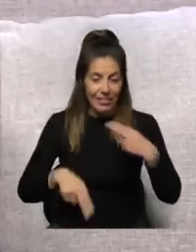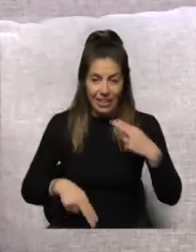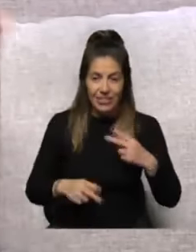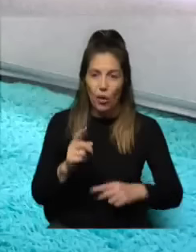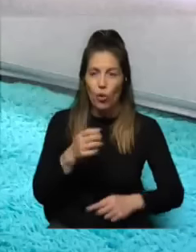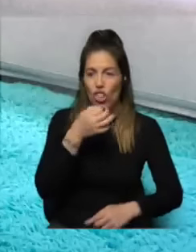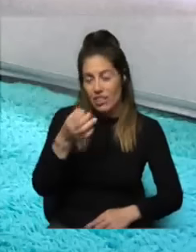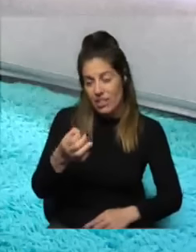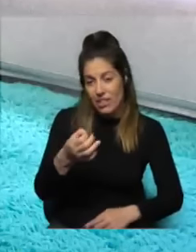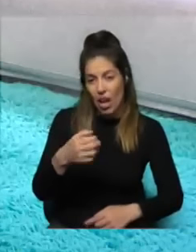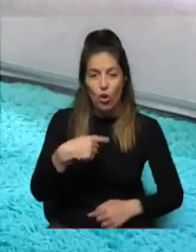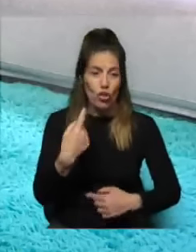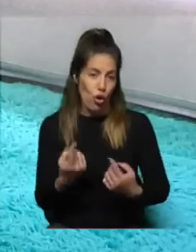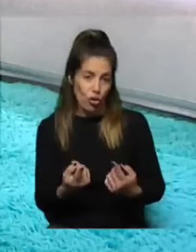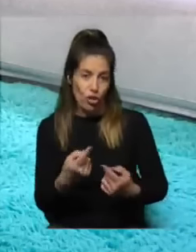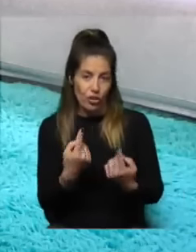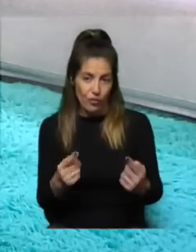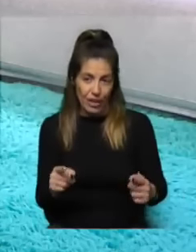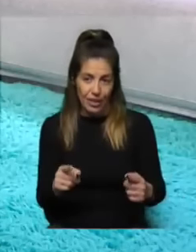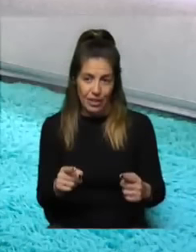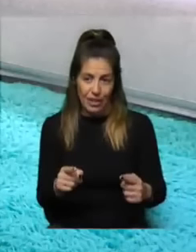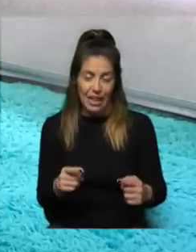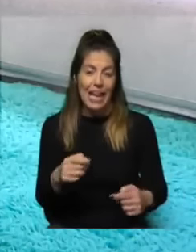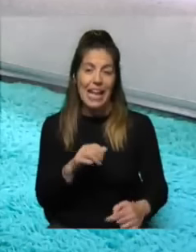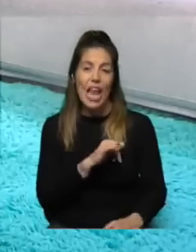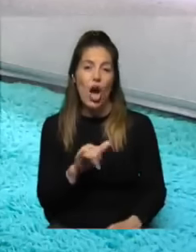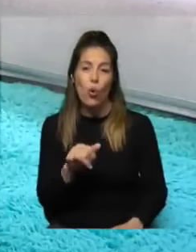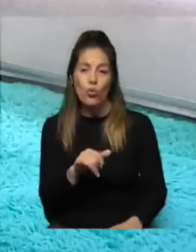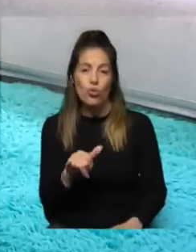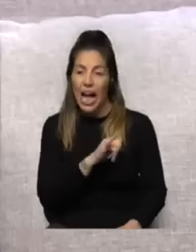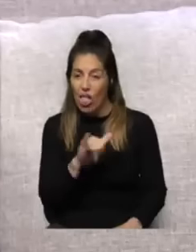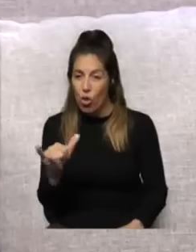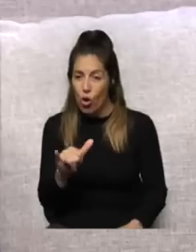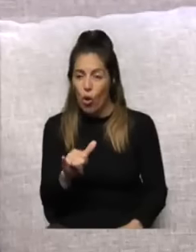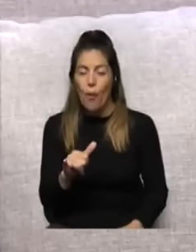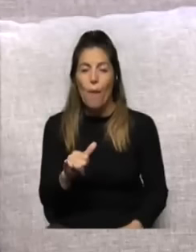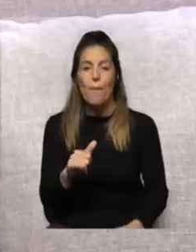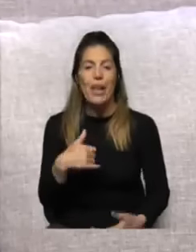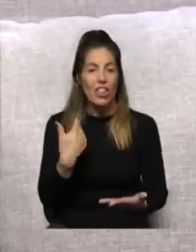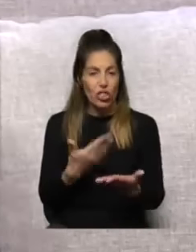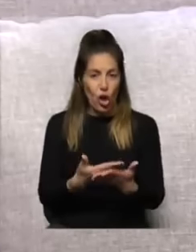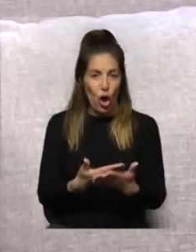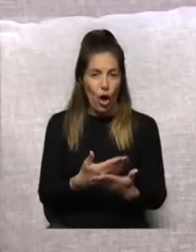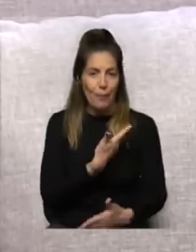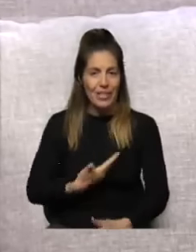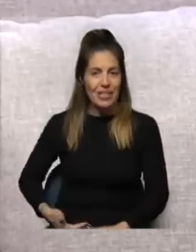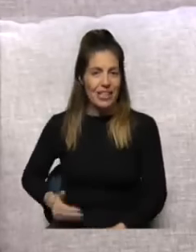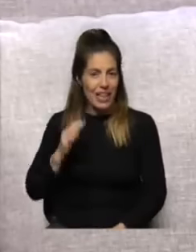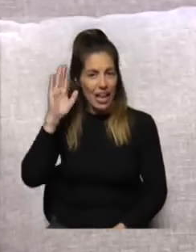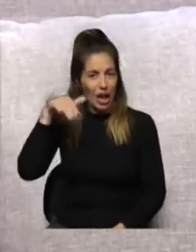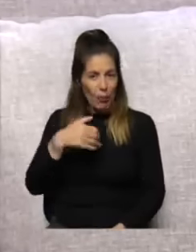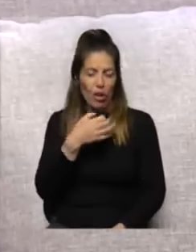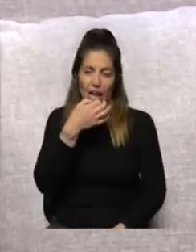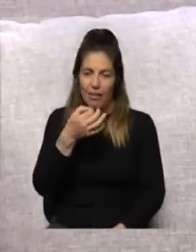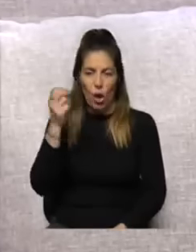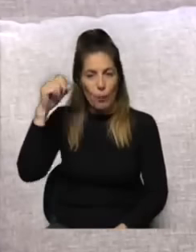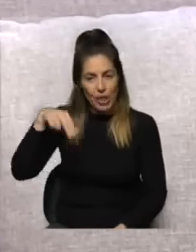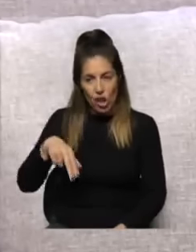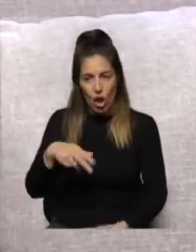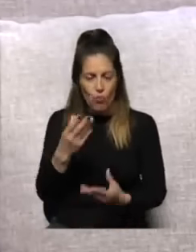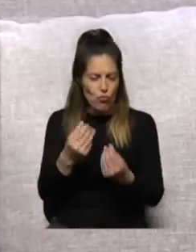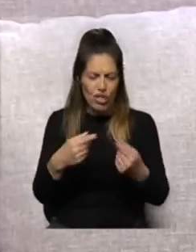una cosa, otros otro. El acusado planteó, el presidente de la República se manifestó. Un montón de cosas,